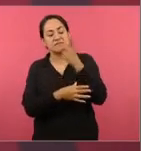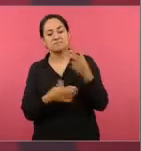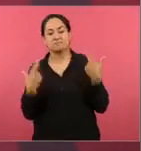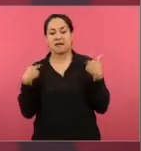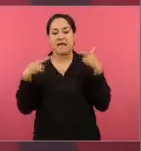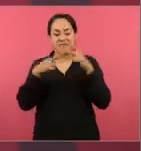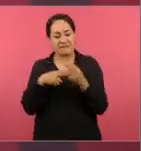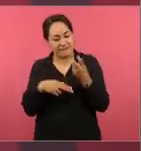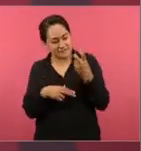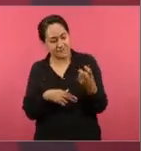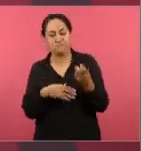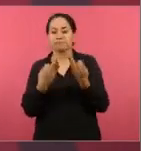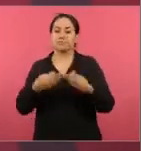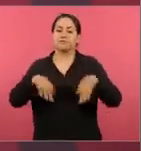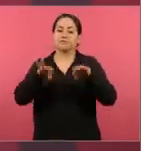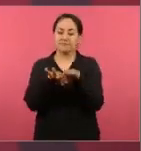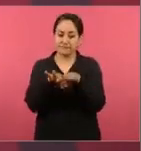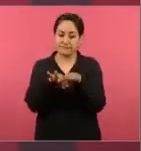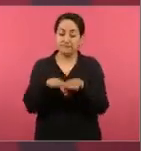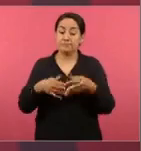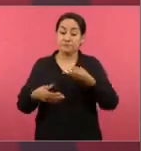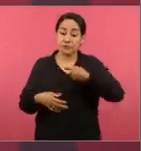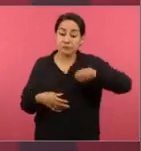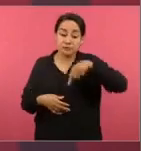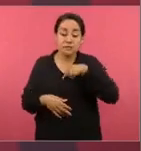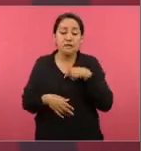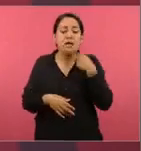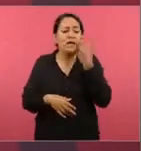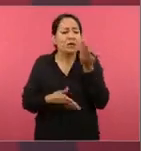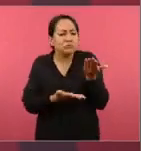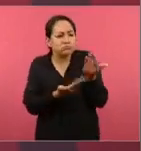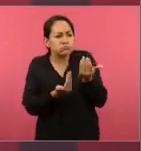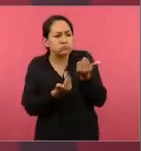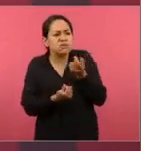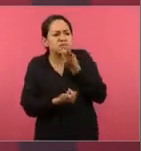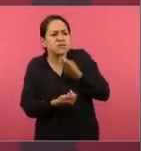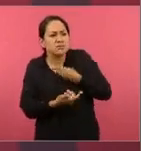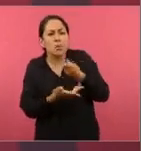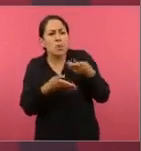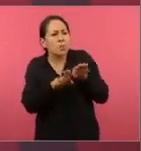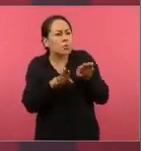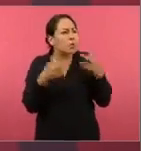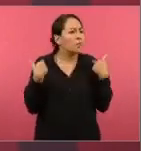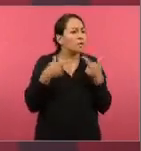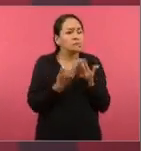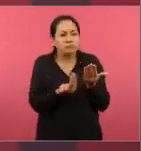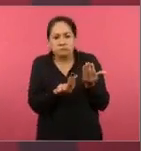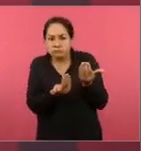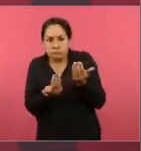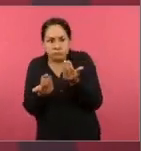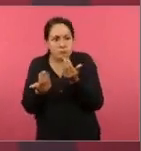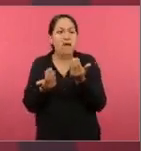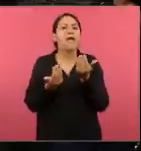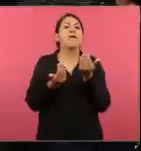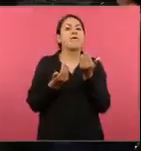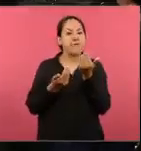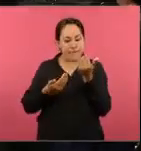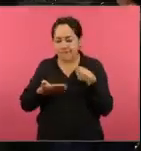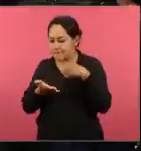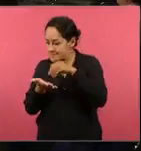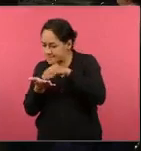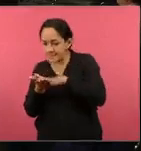haciendo. Nos interesa recuperar, nos interesa reconocer, nos interesa rescatar la